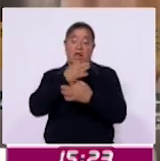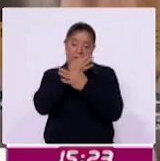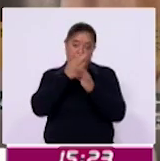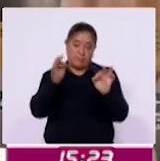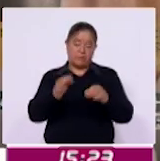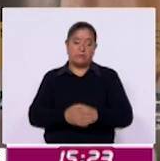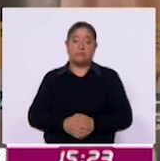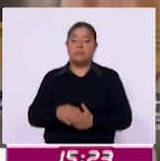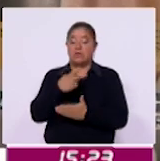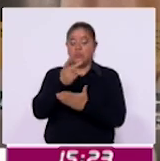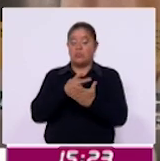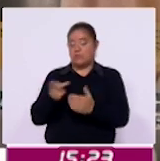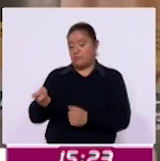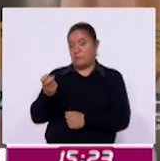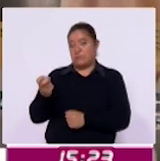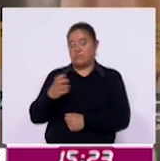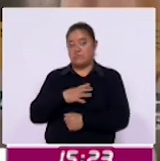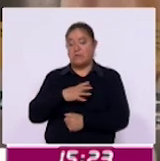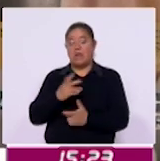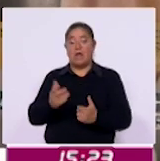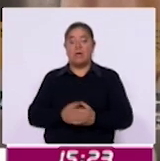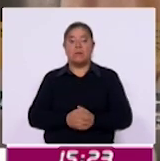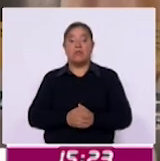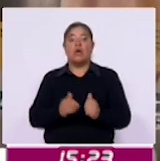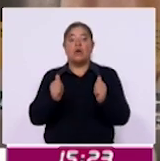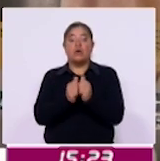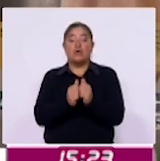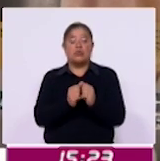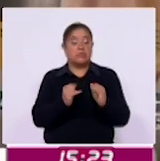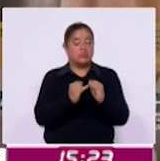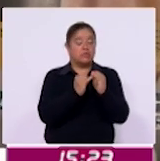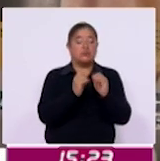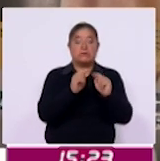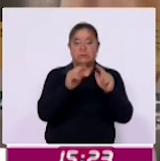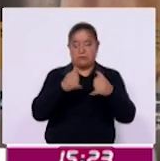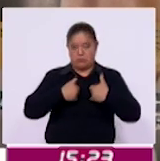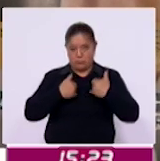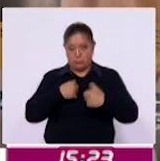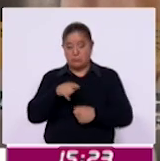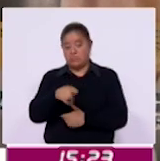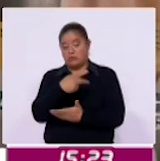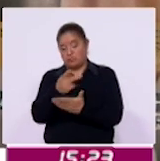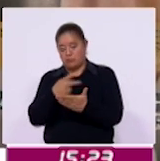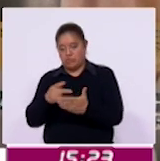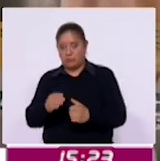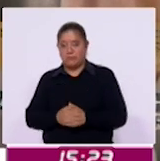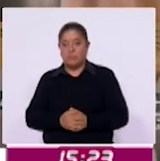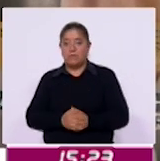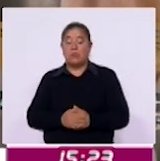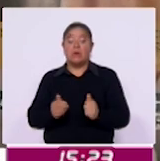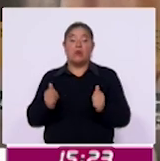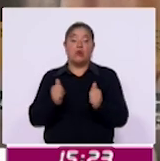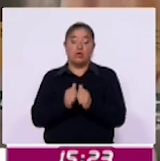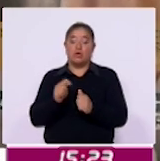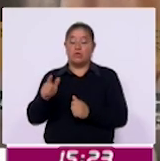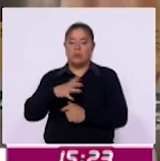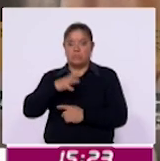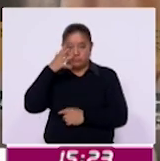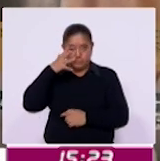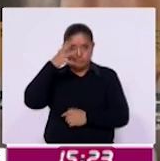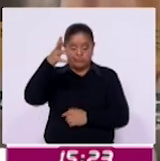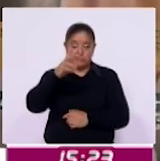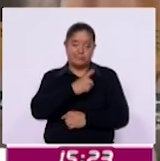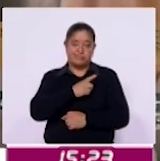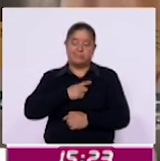mencionar que este programa que vamos de la mano con el Instituto Tlaxcalteca de la Juventud, pues es un programa con una proyección que debe de ser